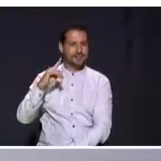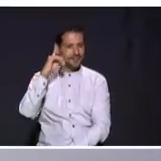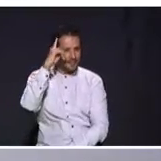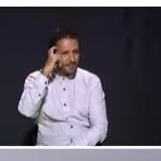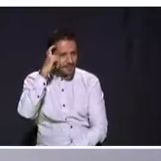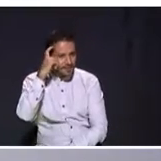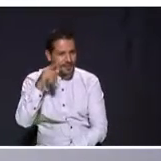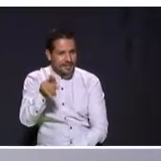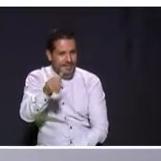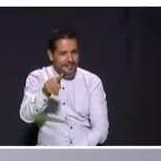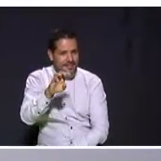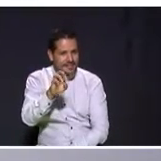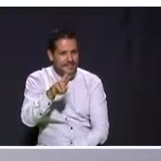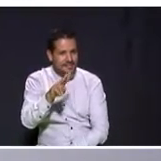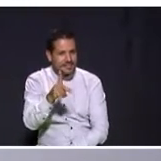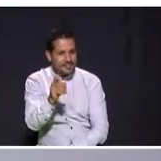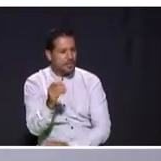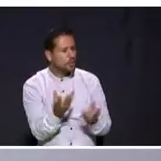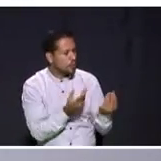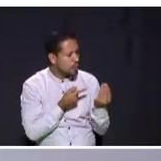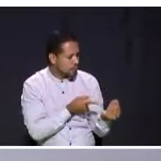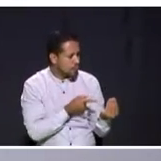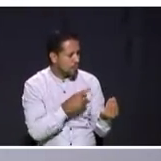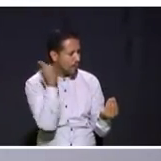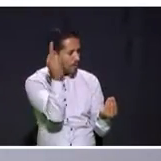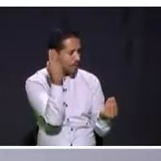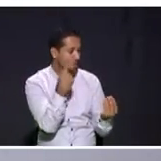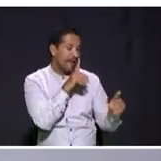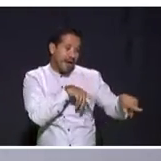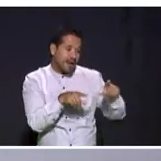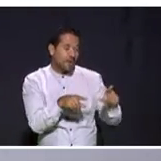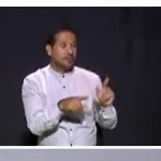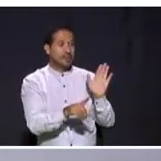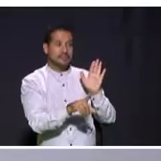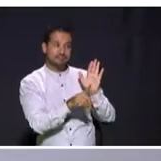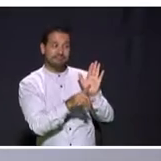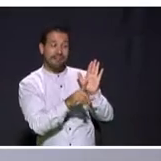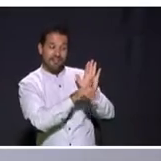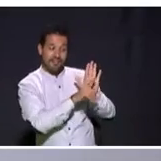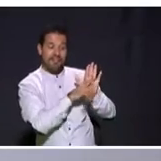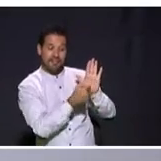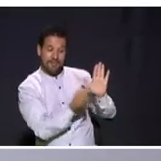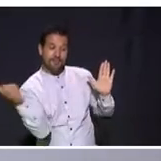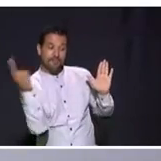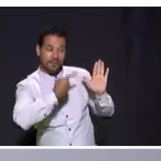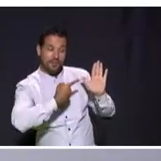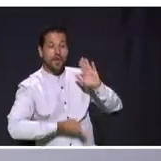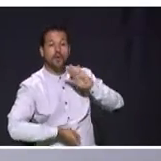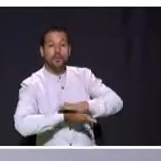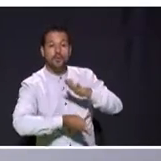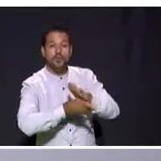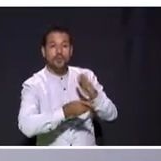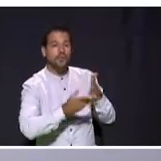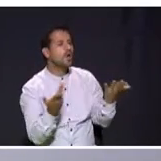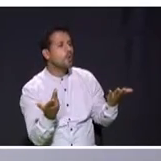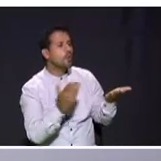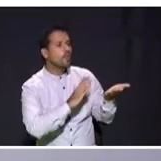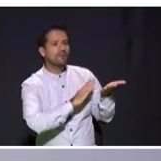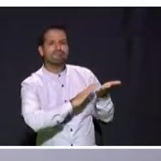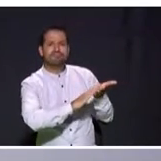que hace parte de su equipo político incluso algunas determinaciones judiciales han ordenado a sus municipios continuar con el mantenimiento de esos parques